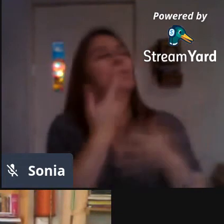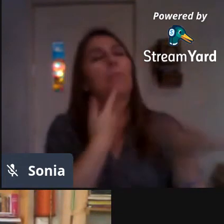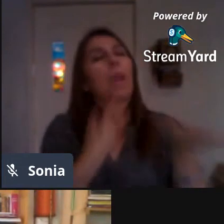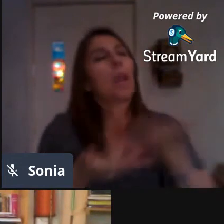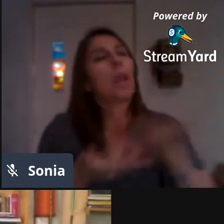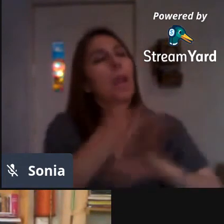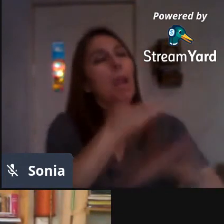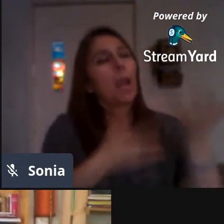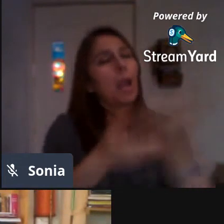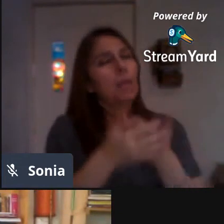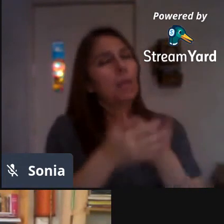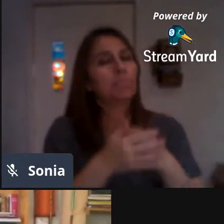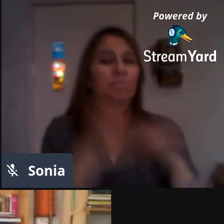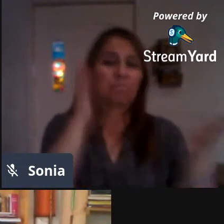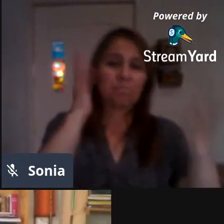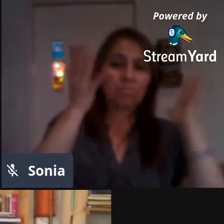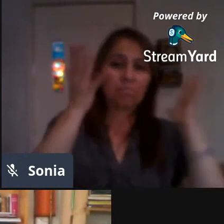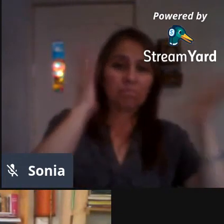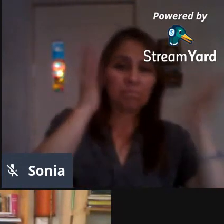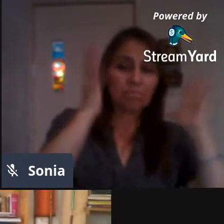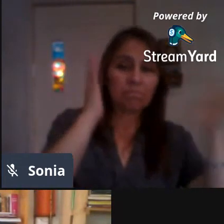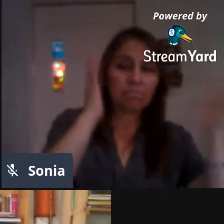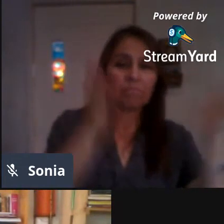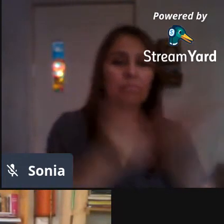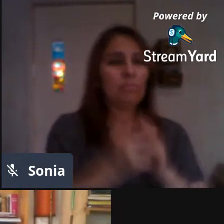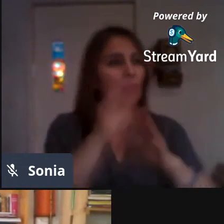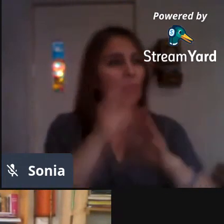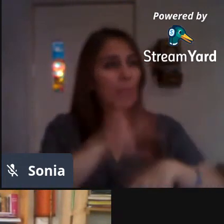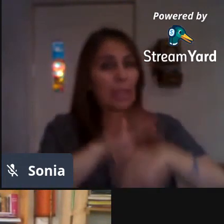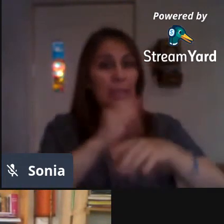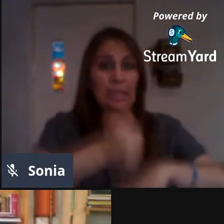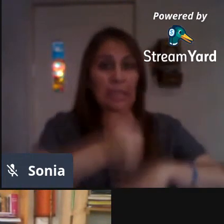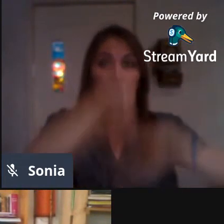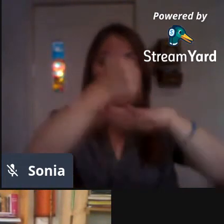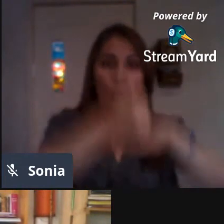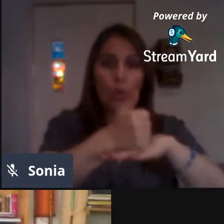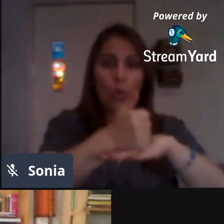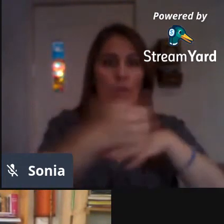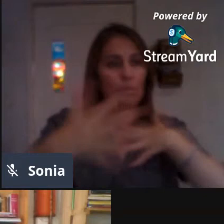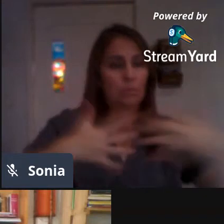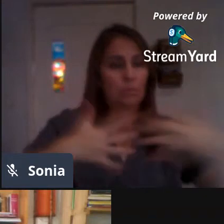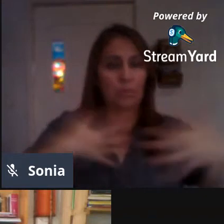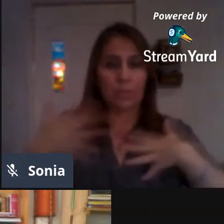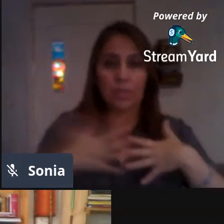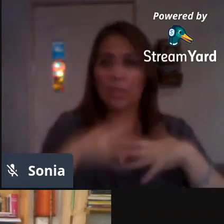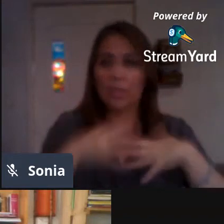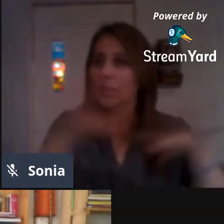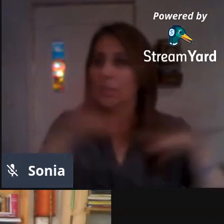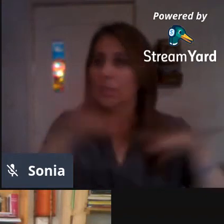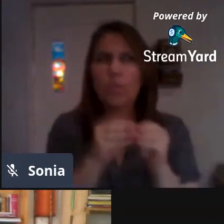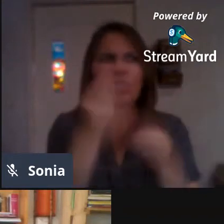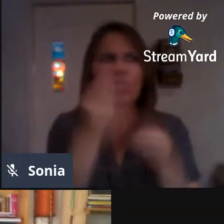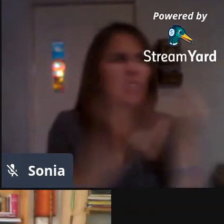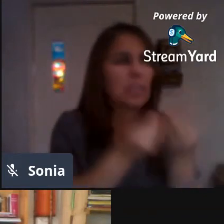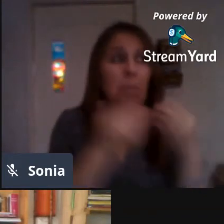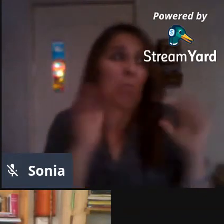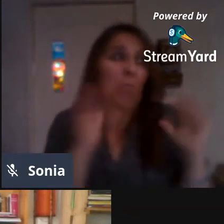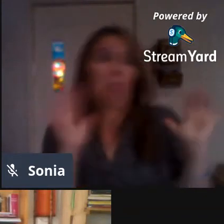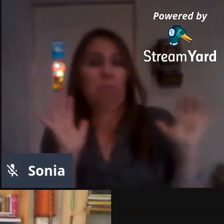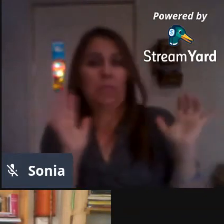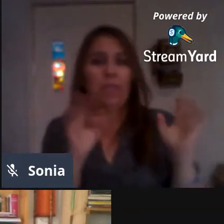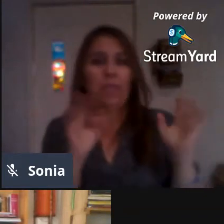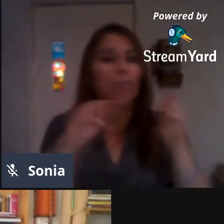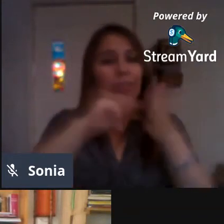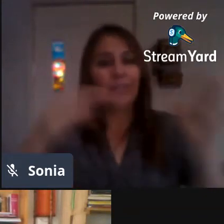pasa el director los actores consell sin personificación definida los técnicos atraviesan el lugar de lado a lado